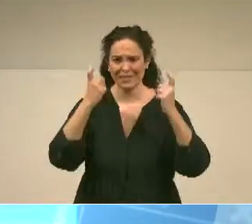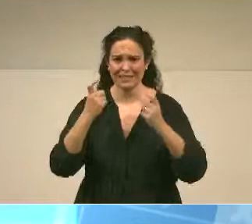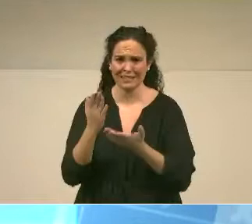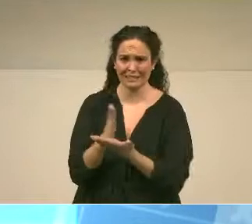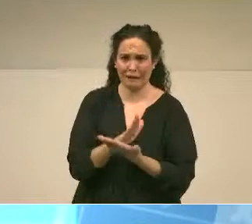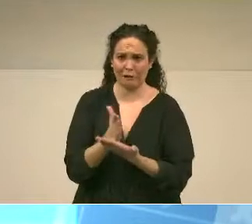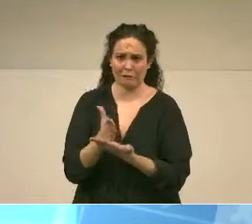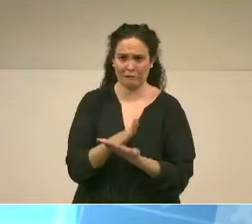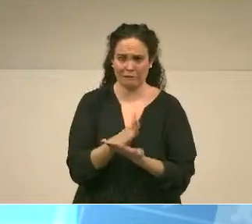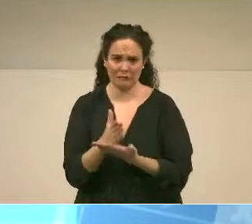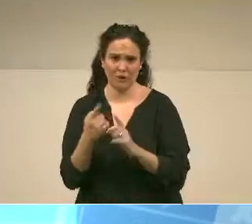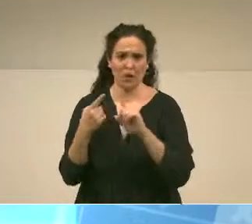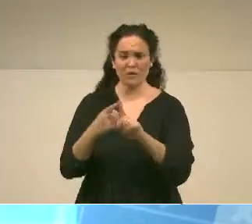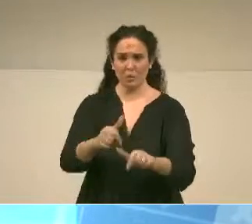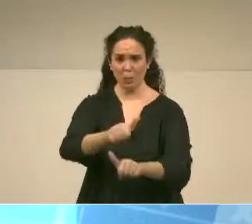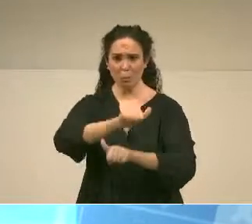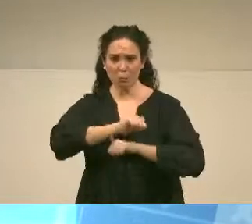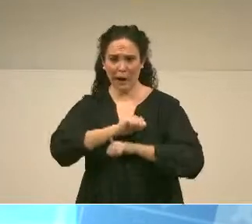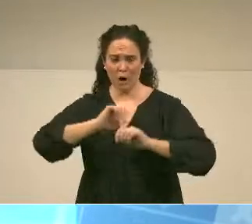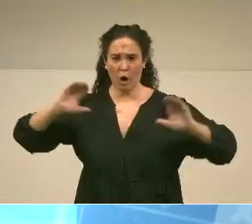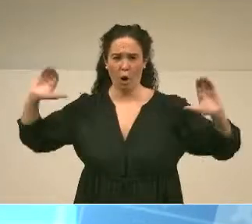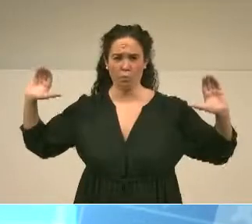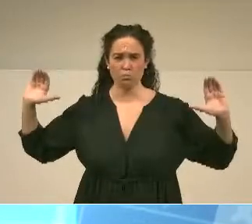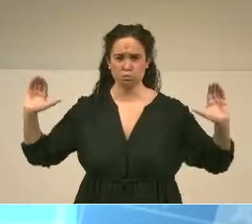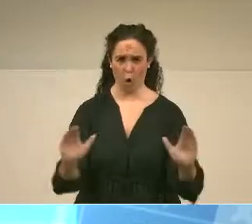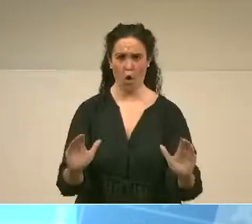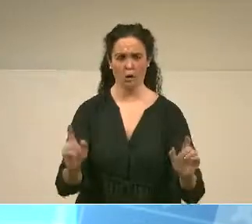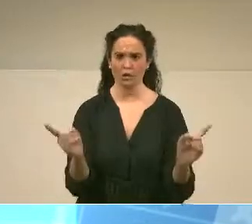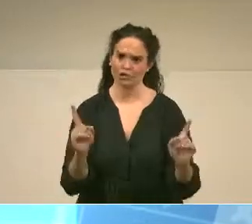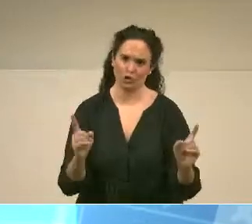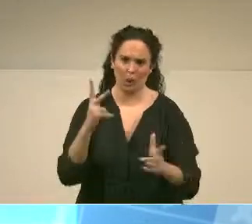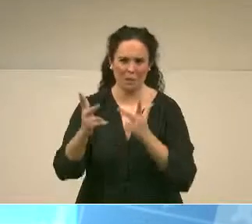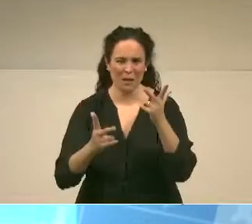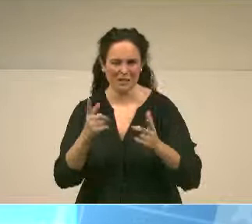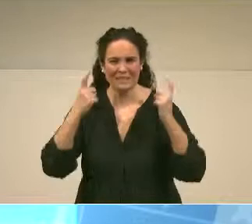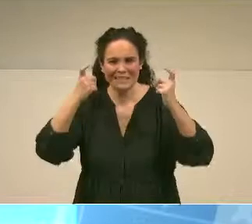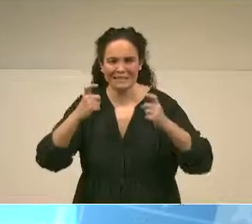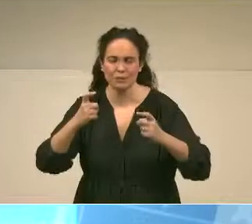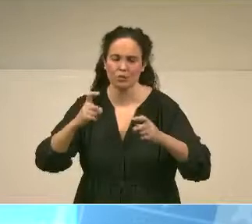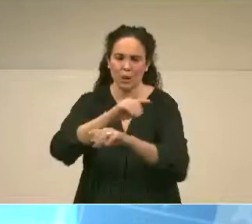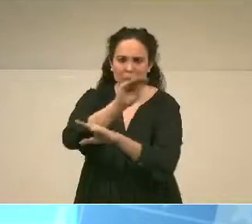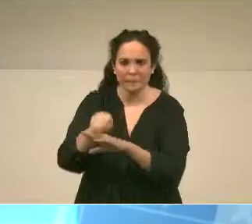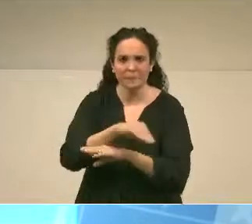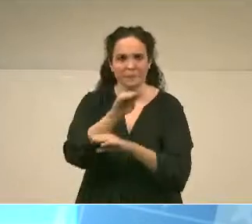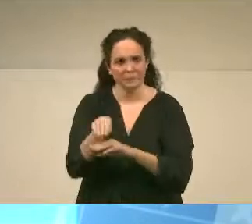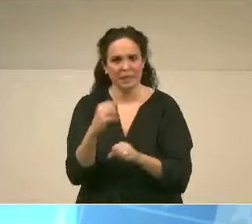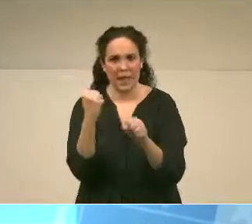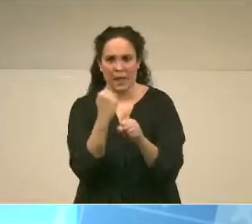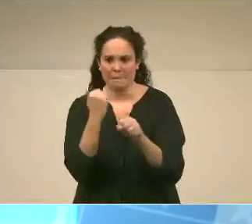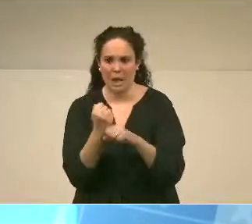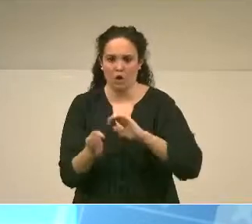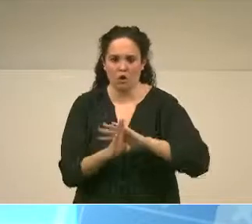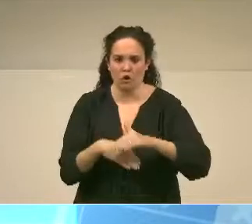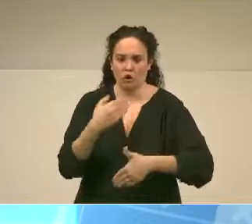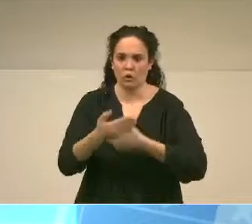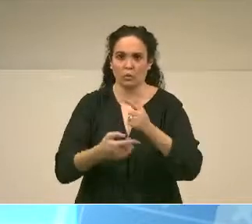que el desempleo no se cebe en Euskadi y consigamos mantener unos niveles de empleo suficientes para que en el momento